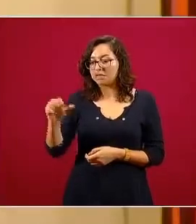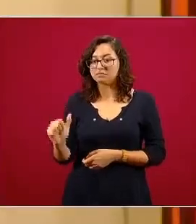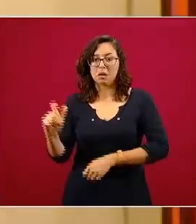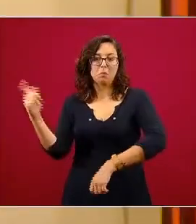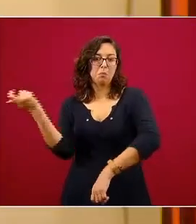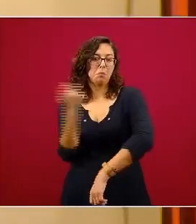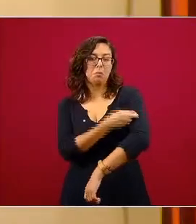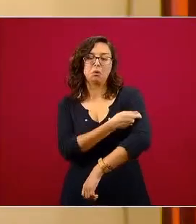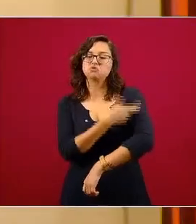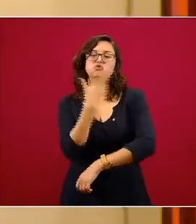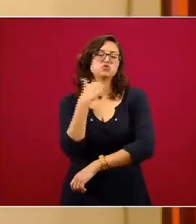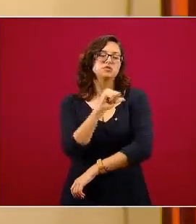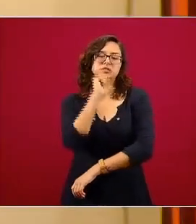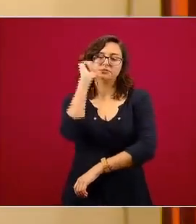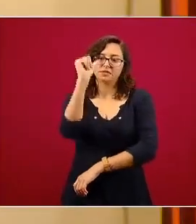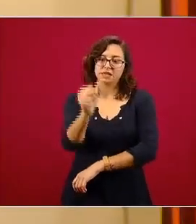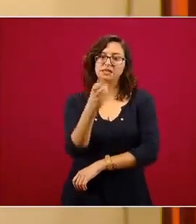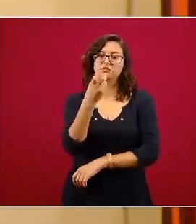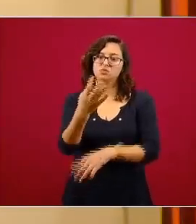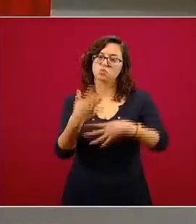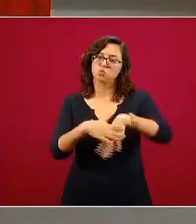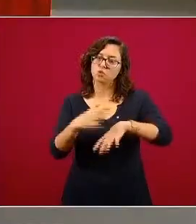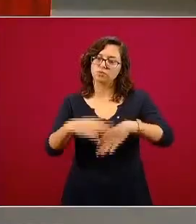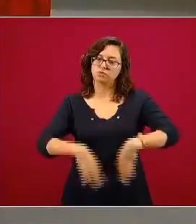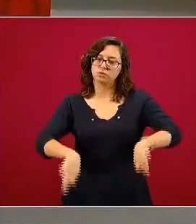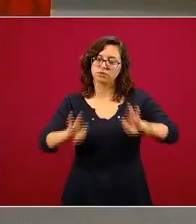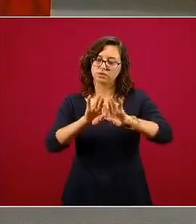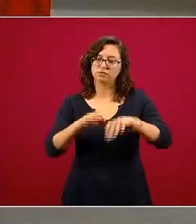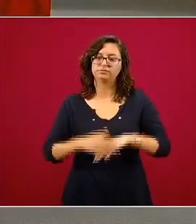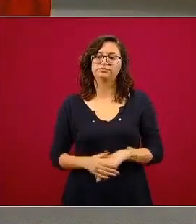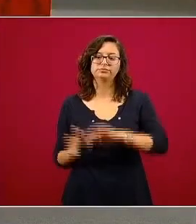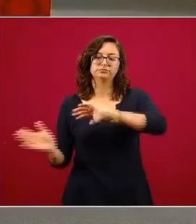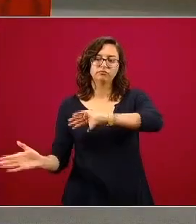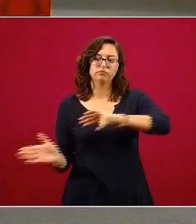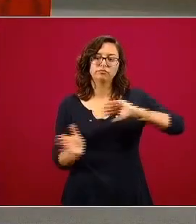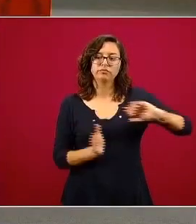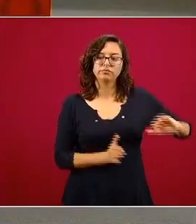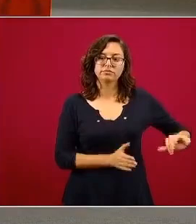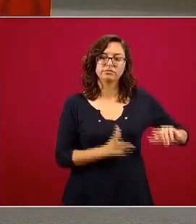de efectividad. Esto es muy importante recalcarlo. La siguiente, por favor.